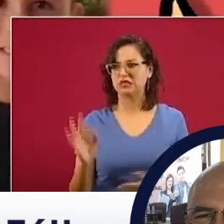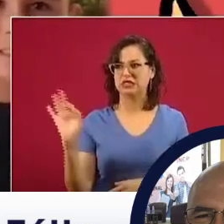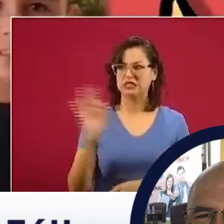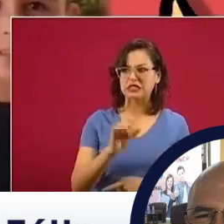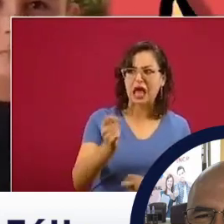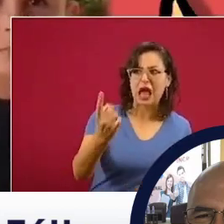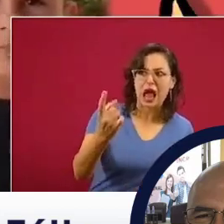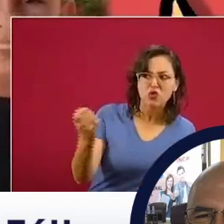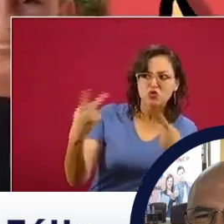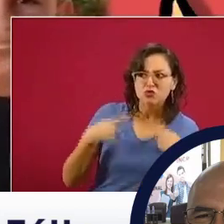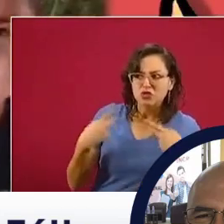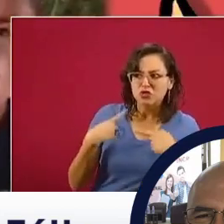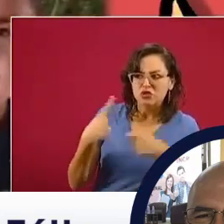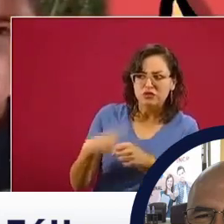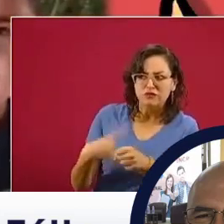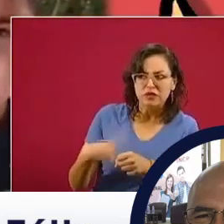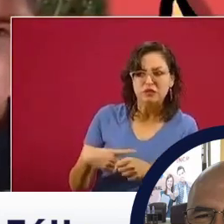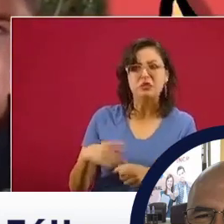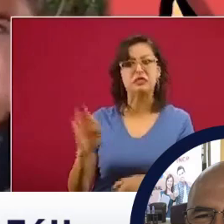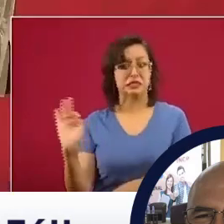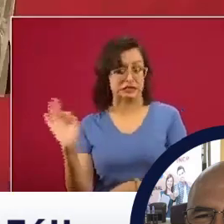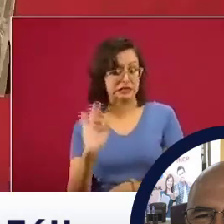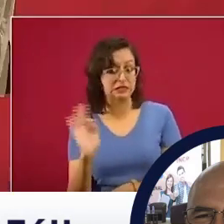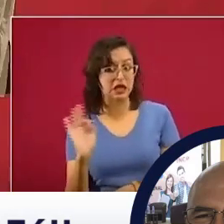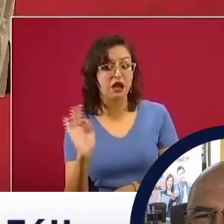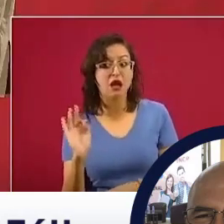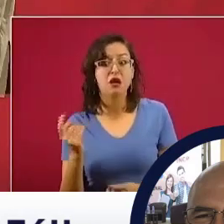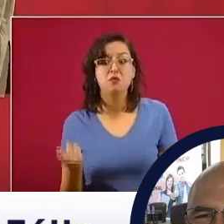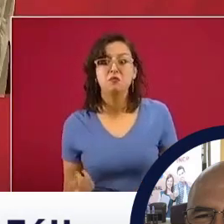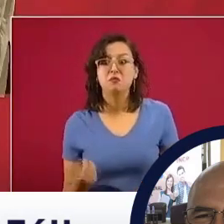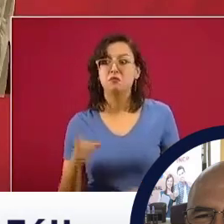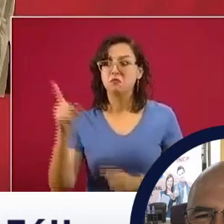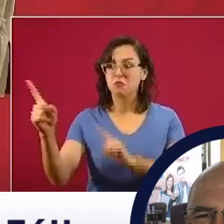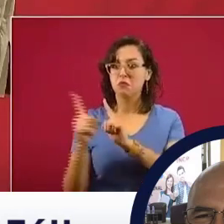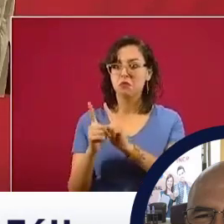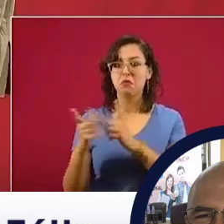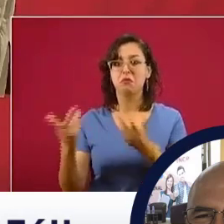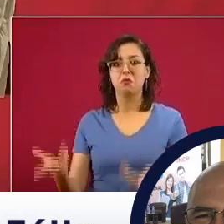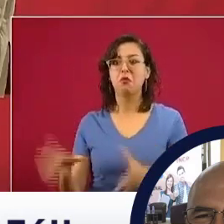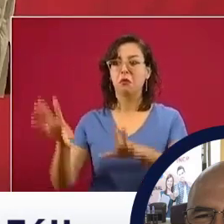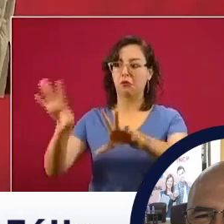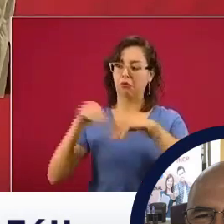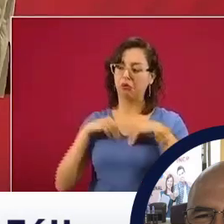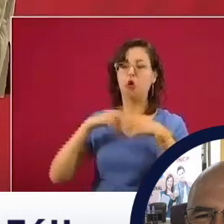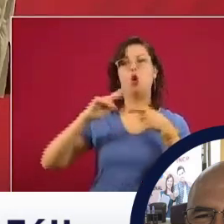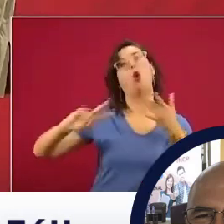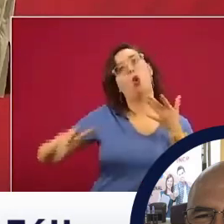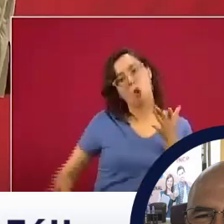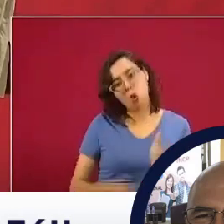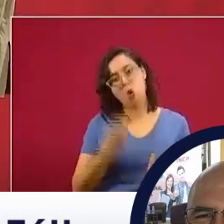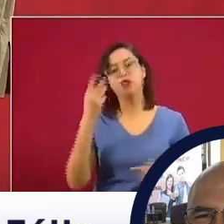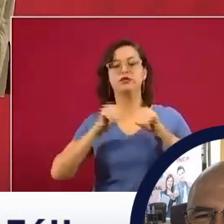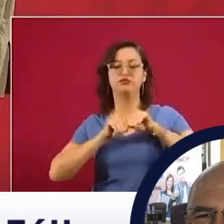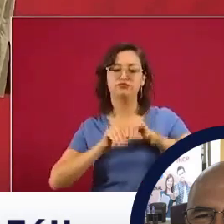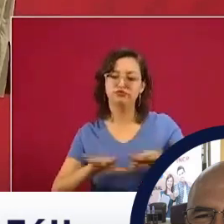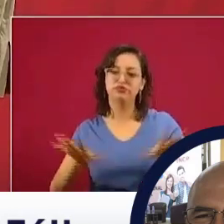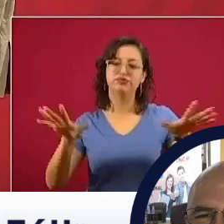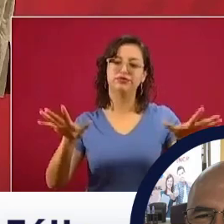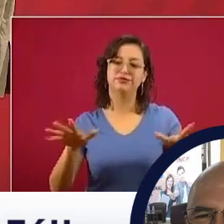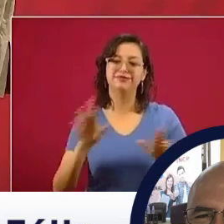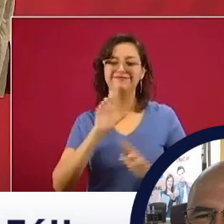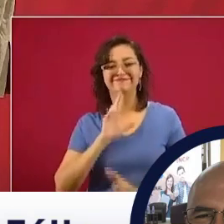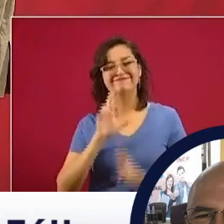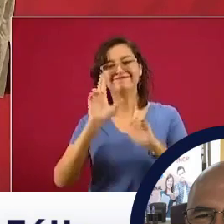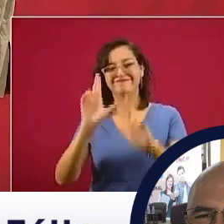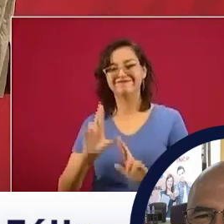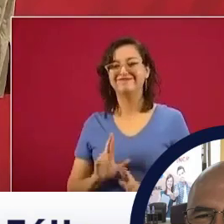acentuamos lo bueno, lo inocente, lo que realmente somos los seres humanos, ¿no? Esos ejercicios yo creo